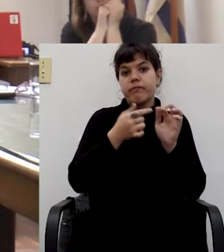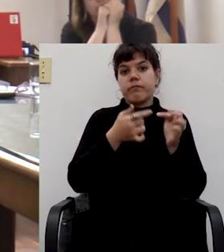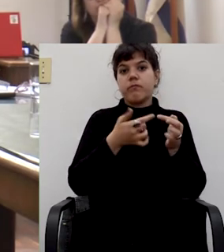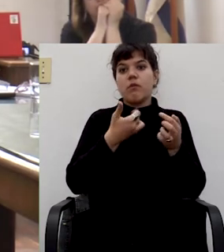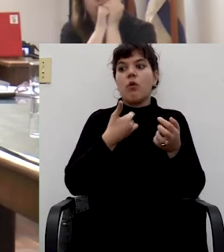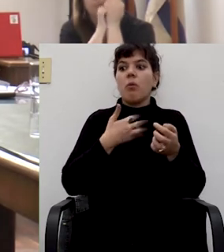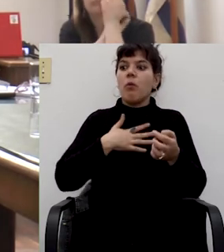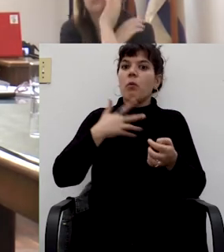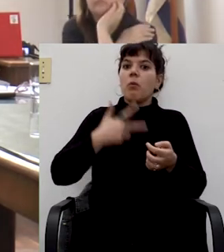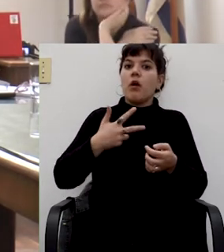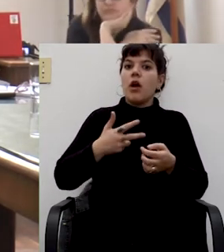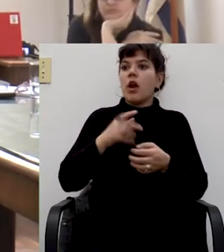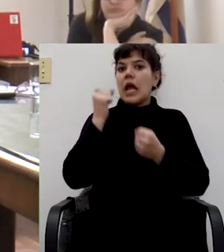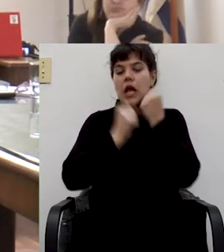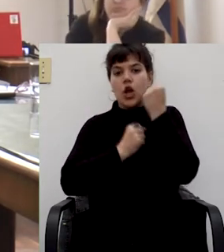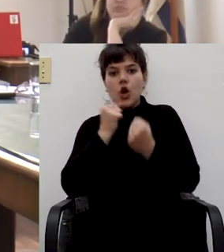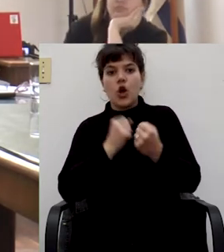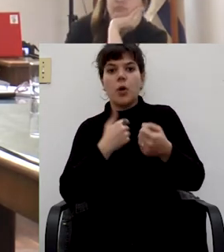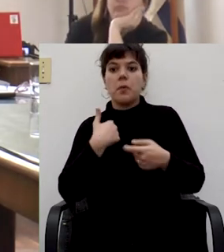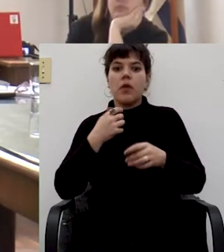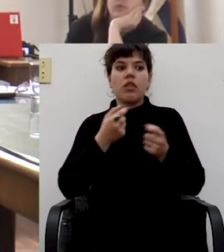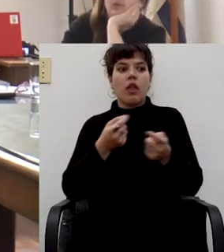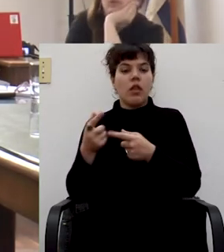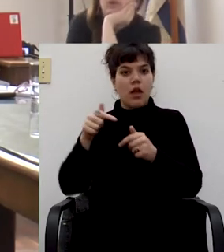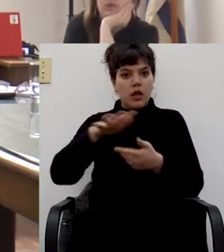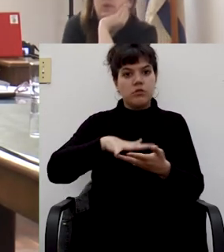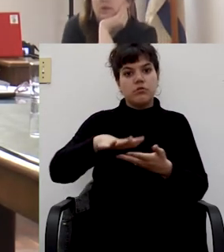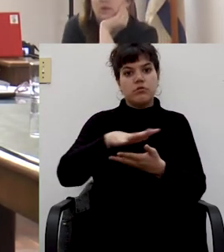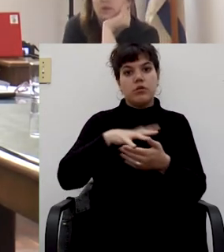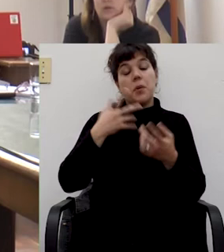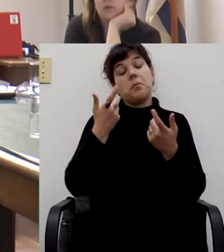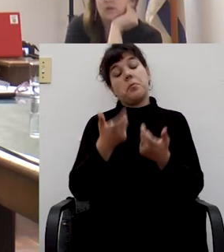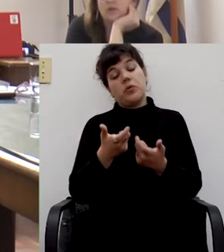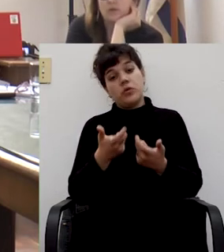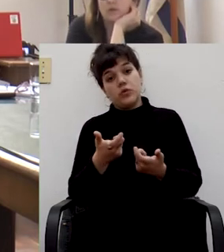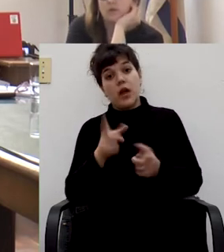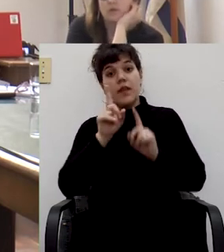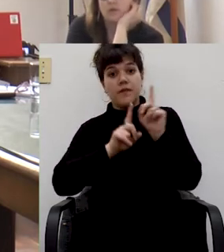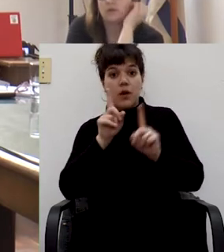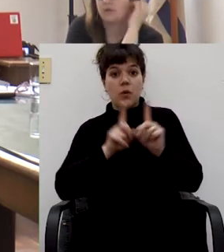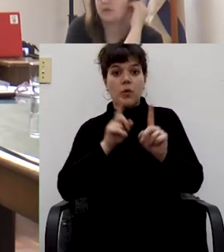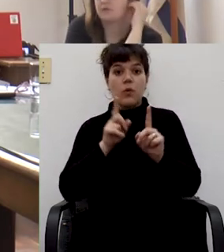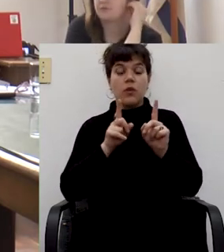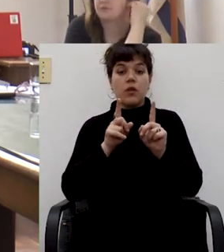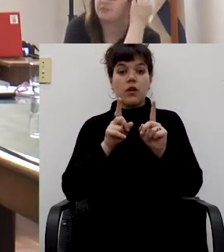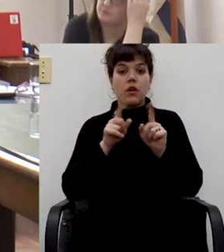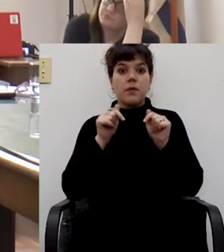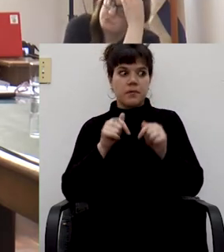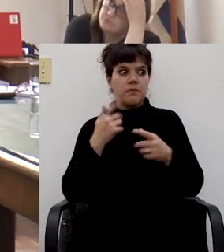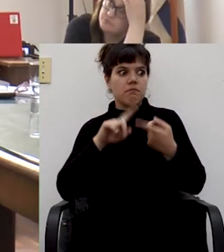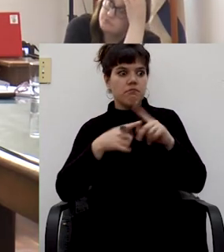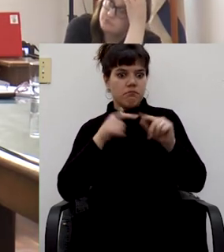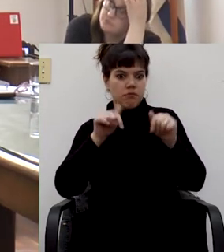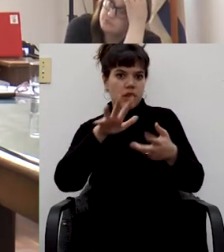recursos humanos, económicos tenemos para destinar a esto? Por suerte, la UDELAR, en realidad, en relación a esto, ha